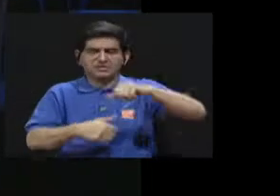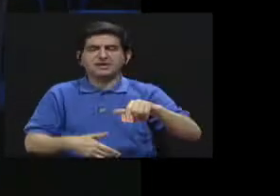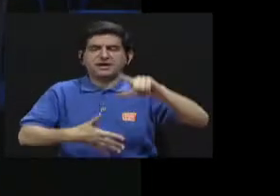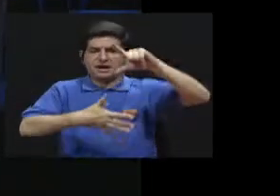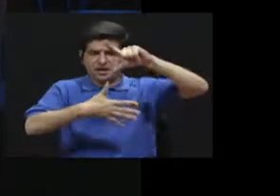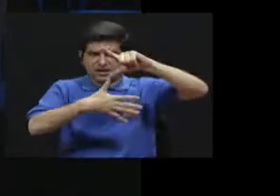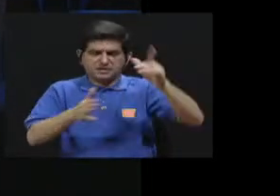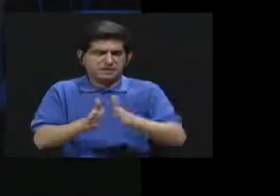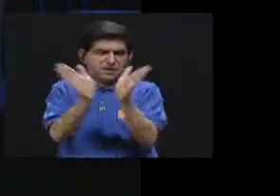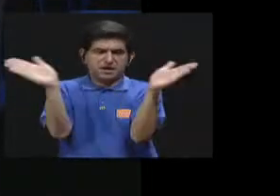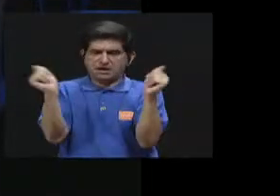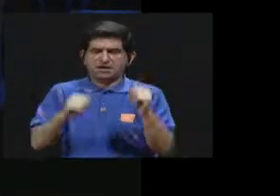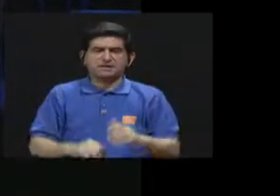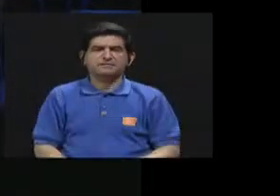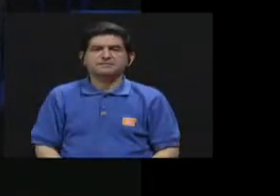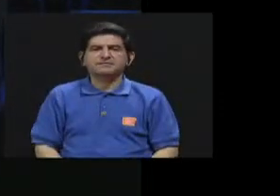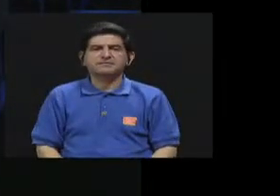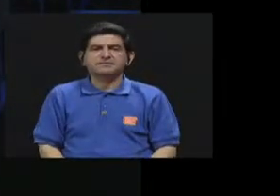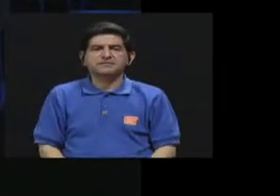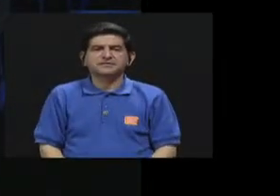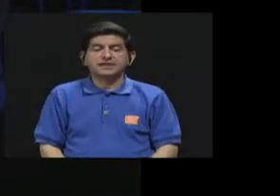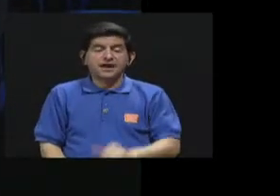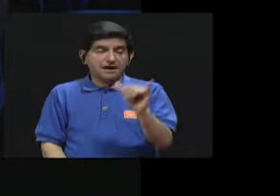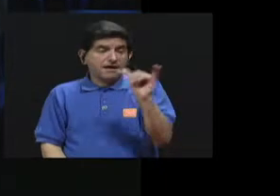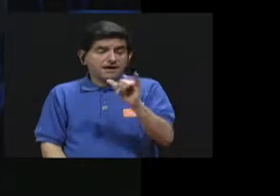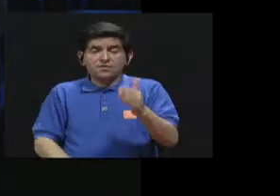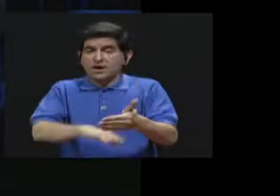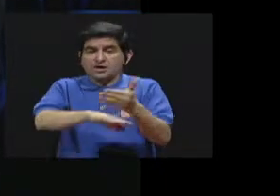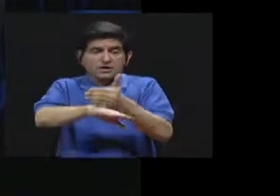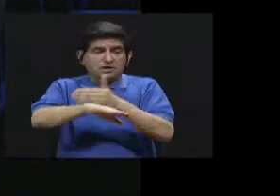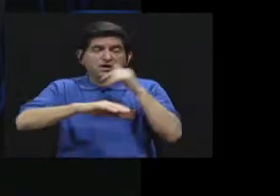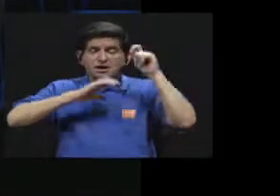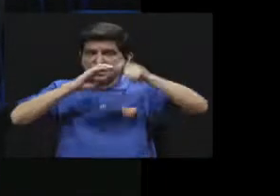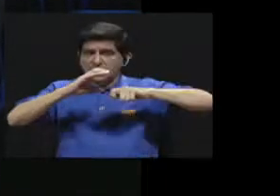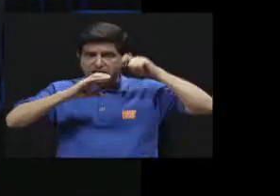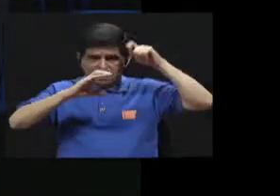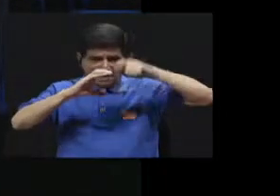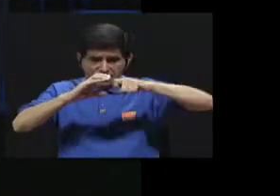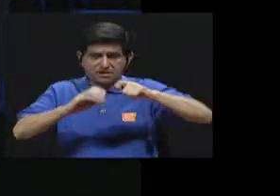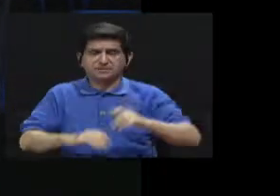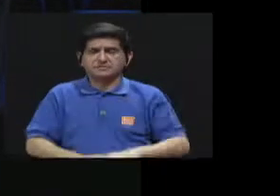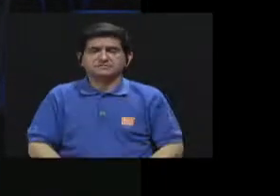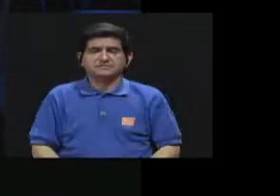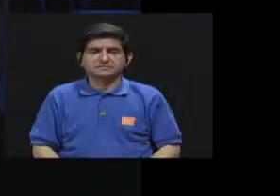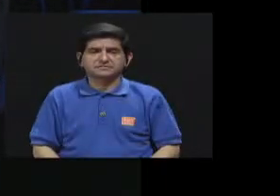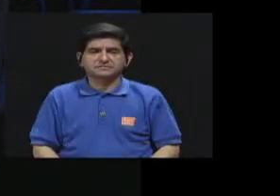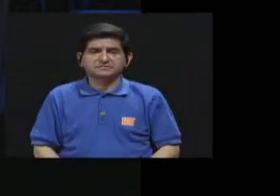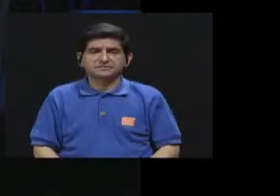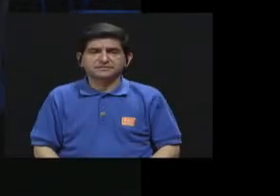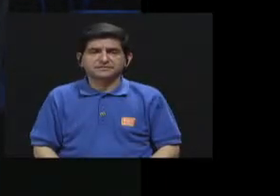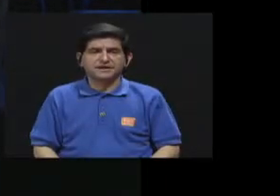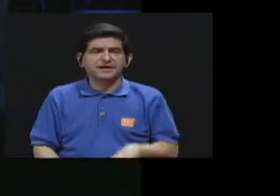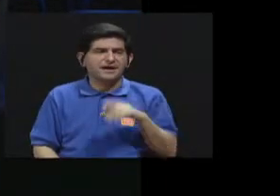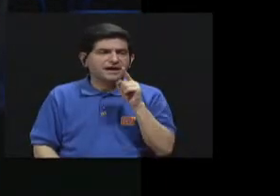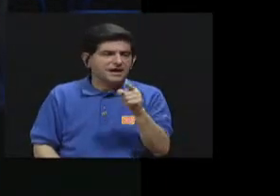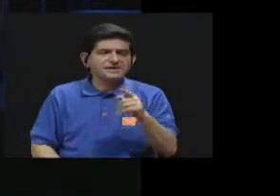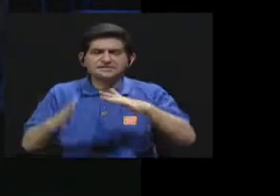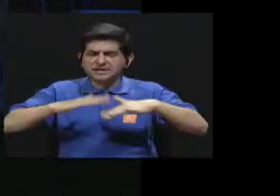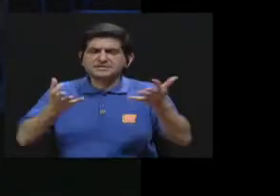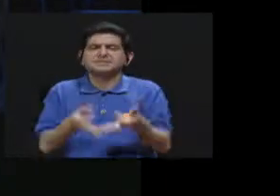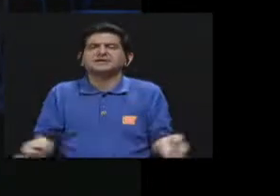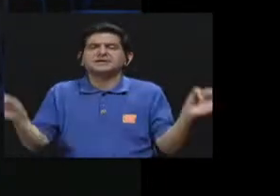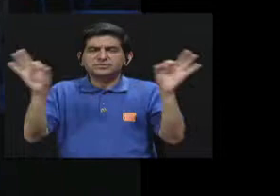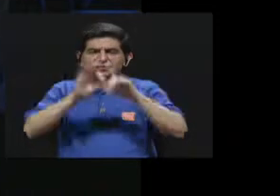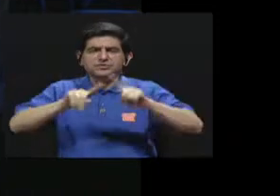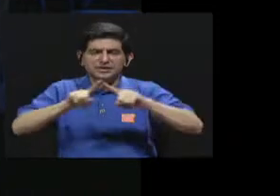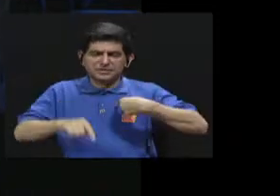Igual con la región, porque mientras se va posicionando a nivel centroamericano y latinoamericano en general, pues también va